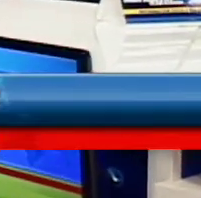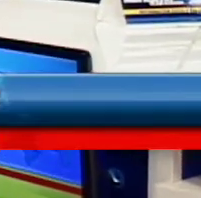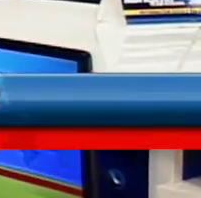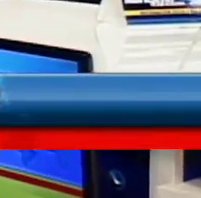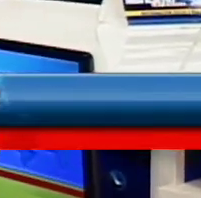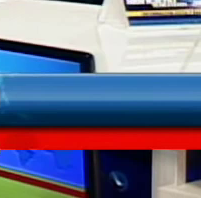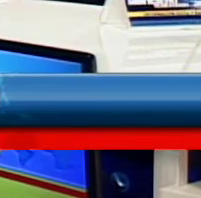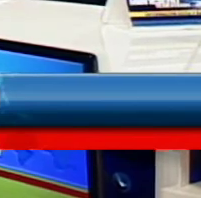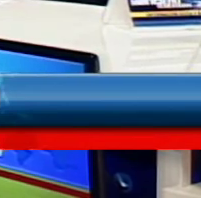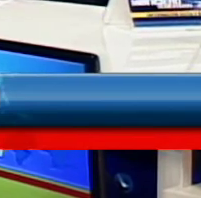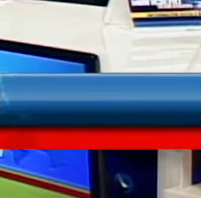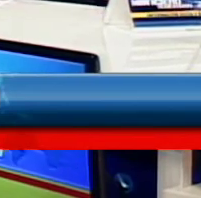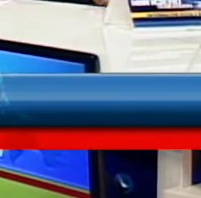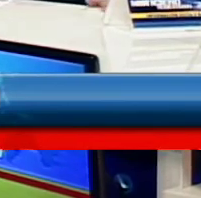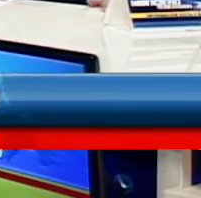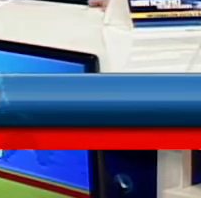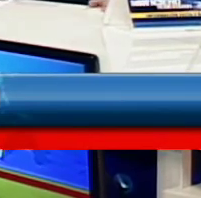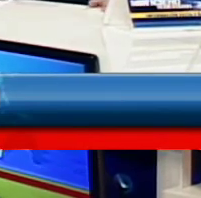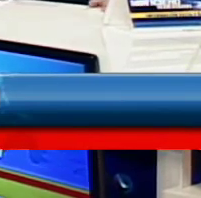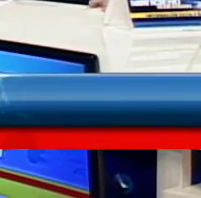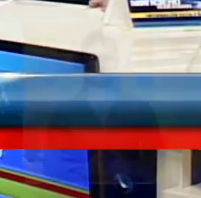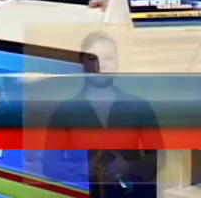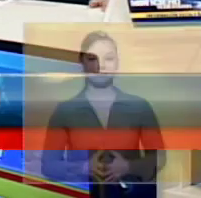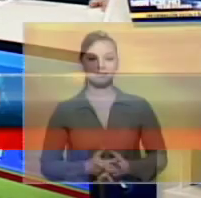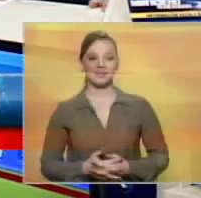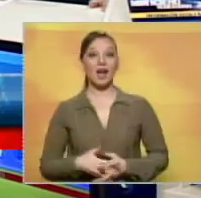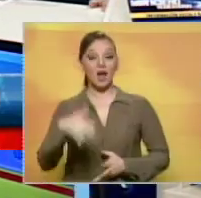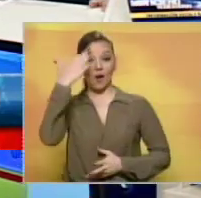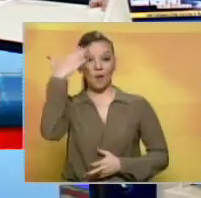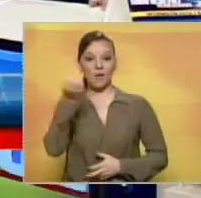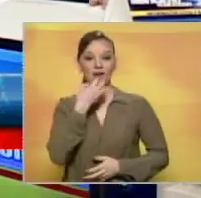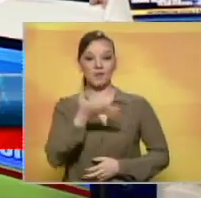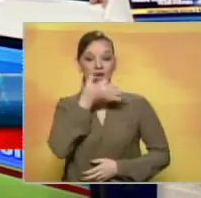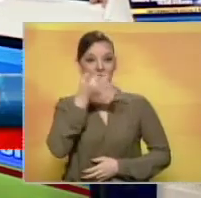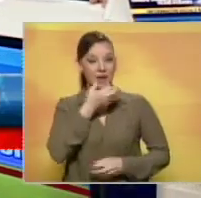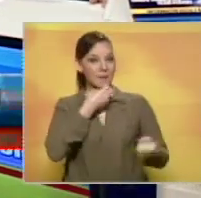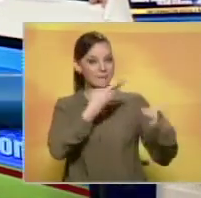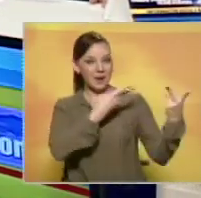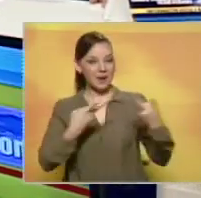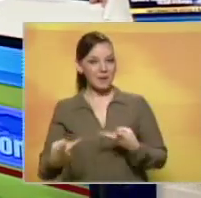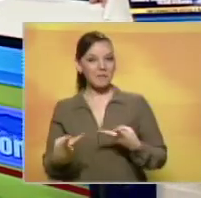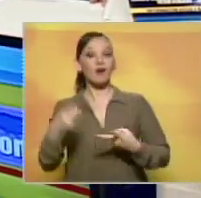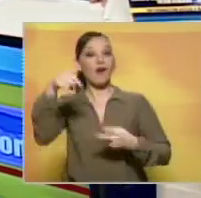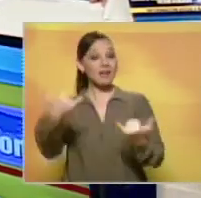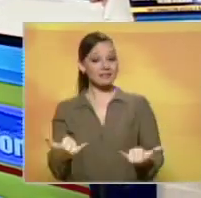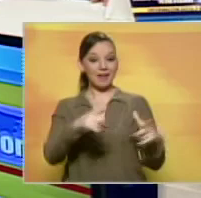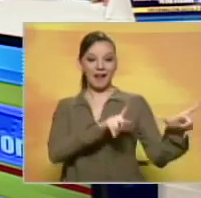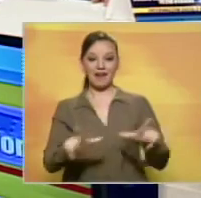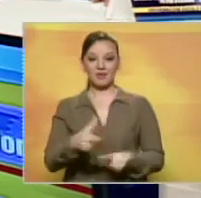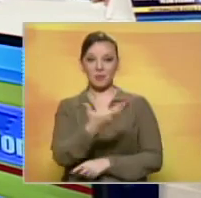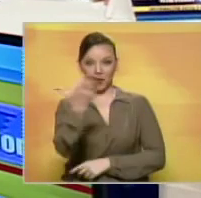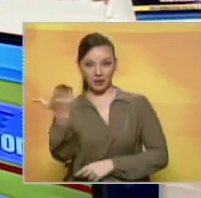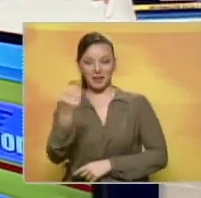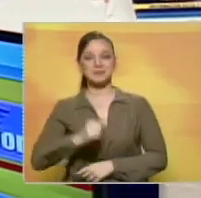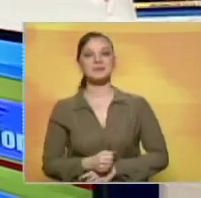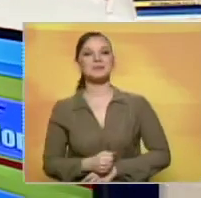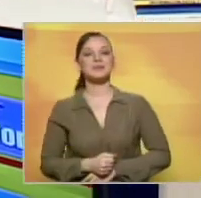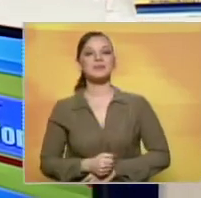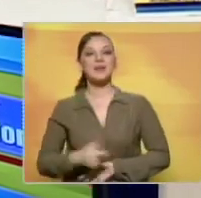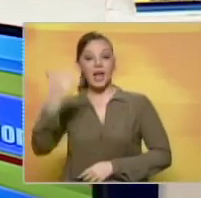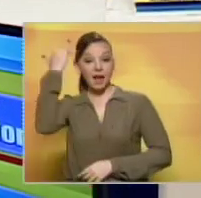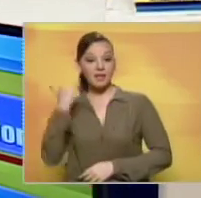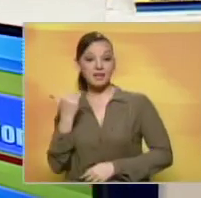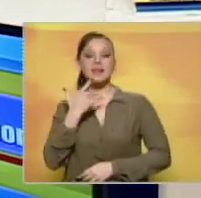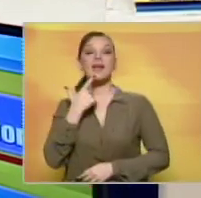tal, amigos? Muy buenas tardes. Sean todos bienvenidos a la emisión meridiana de su noticiero Venevisión. Ya estamos aquí listos para ustedes. Endrina